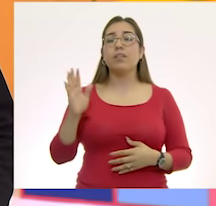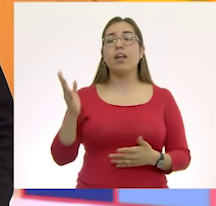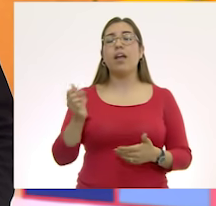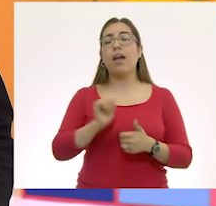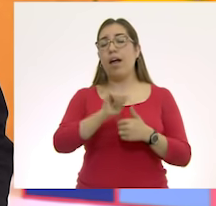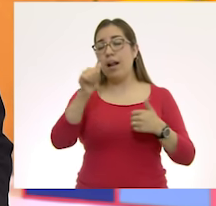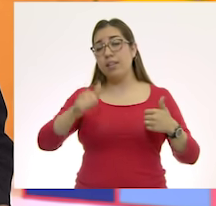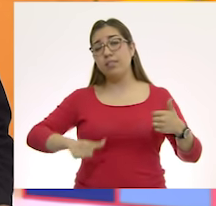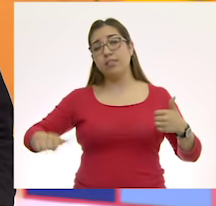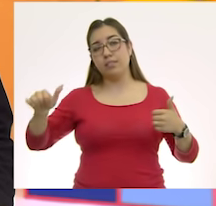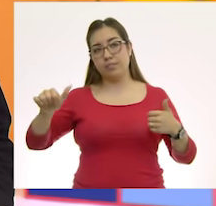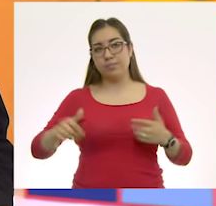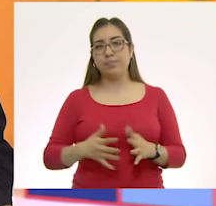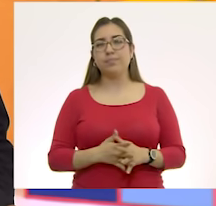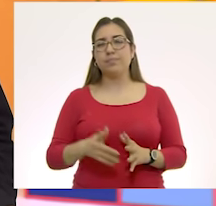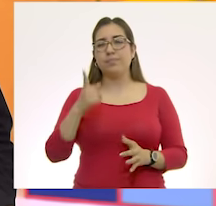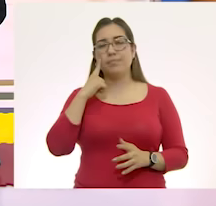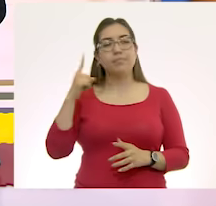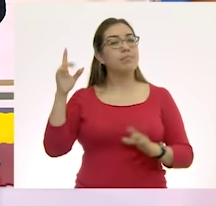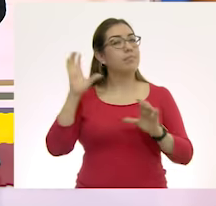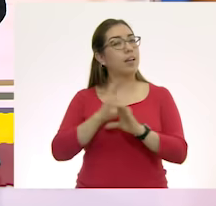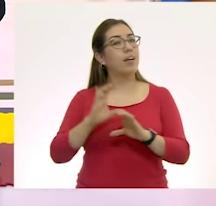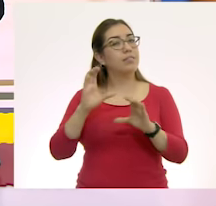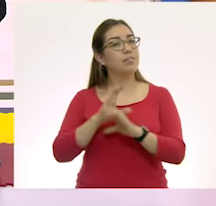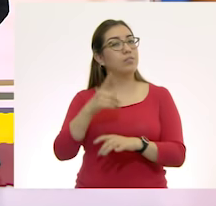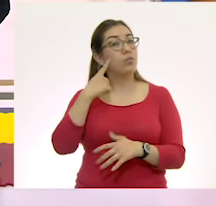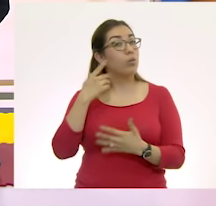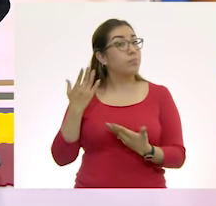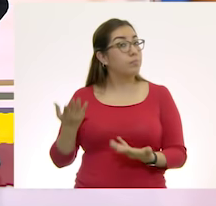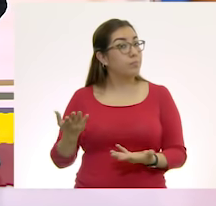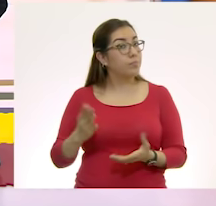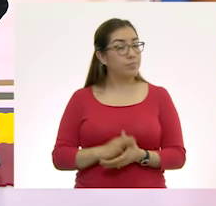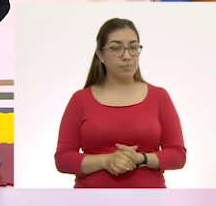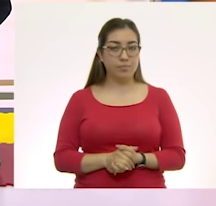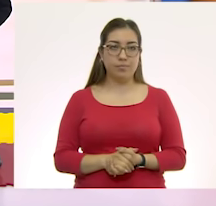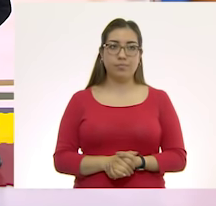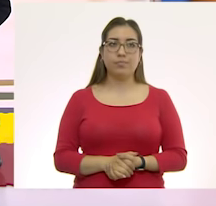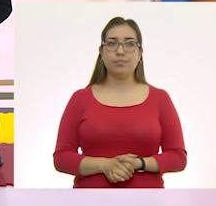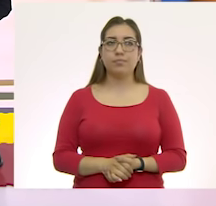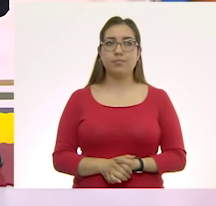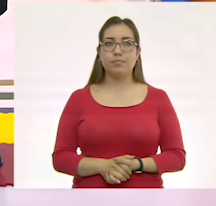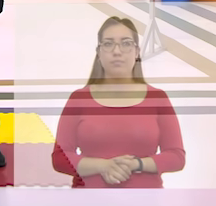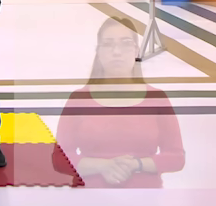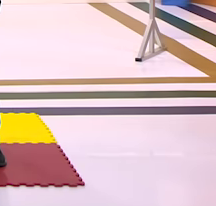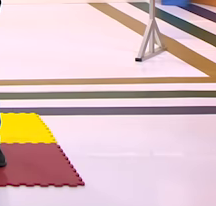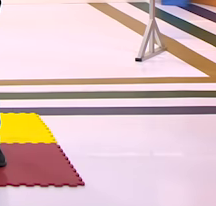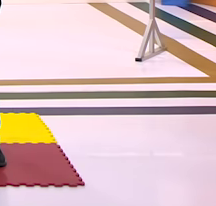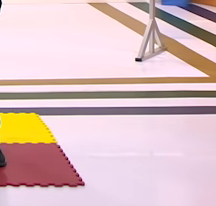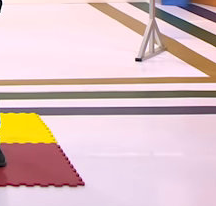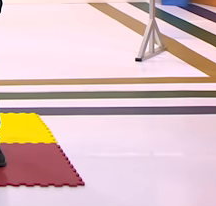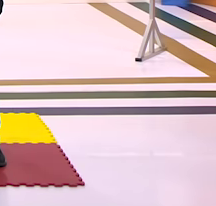entonces ponemos la canción. Adelante, maestro. A ver, venga, música.